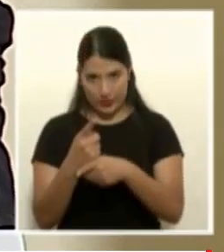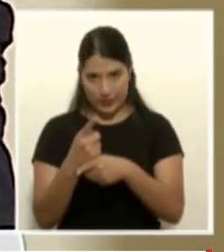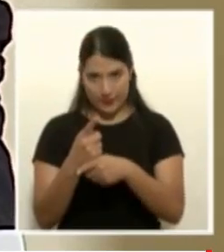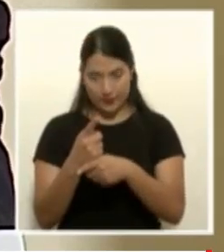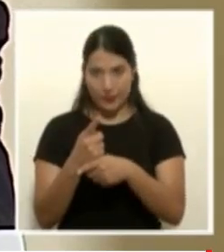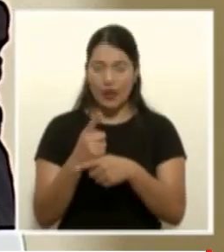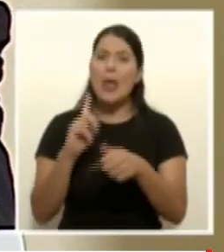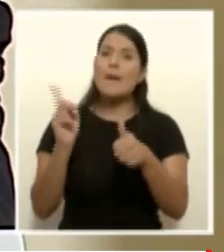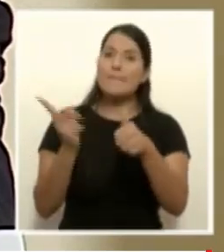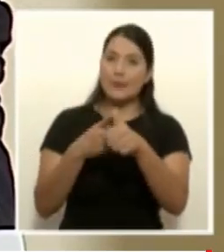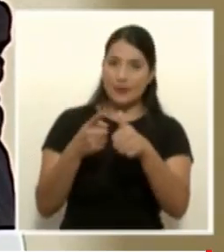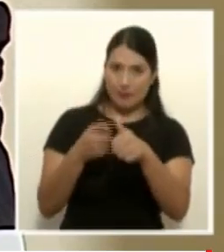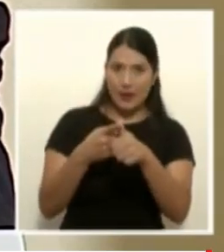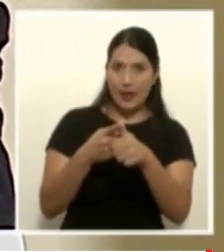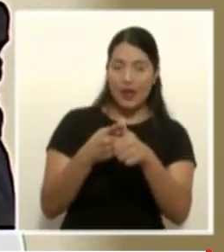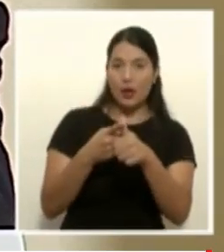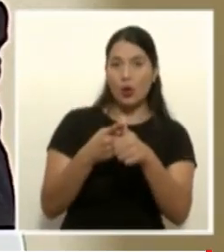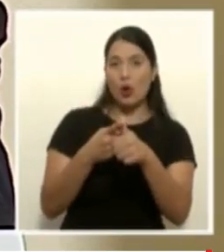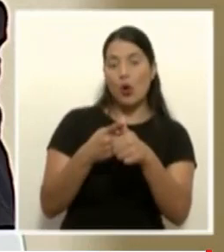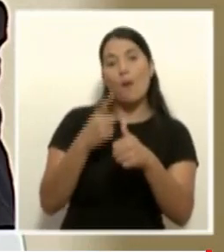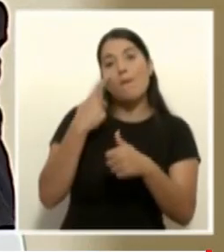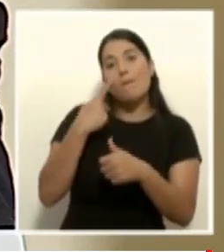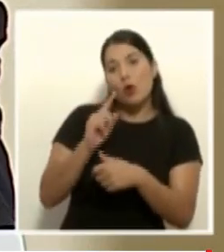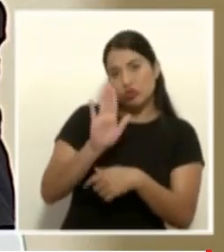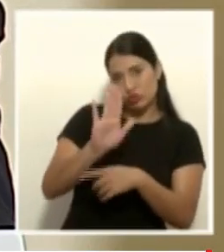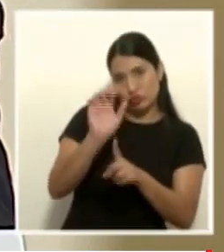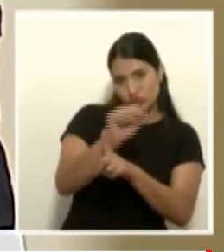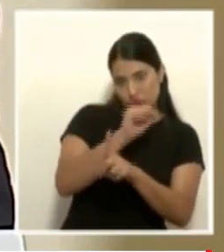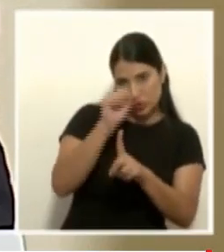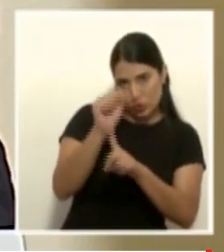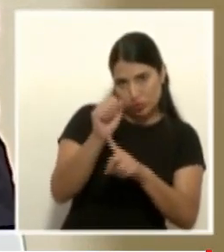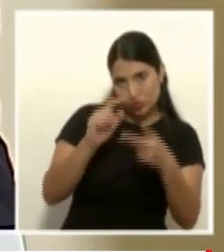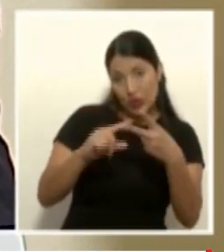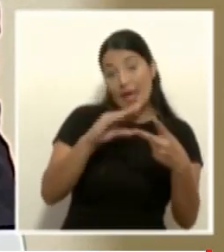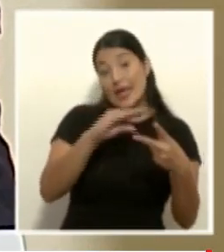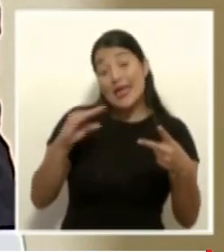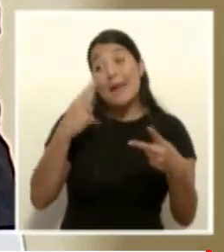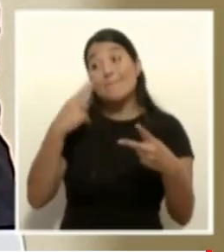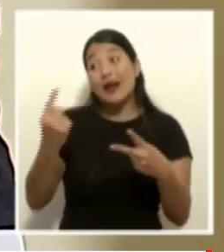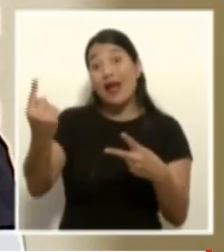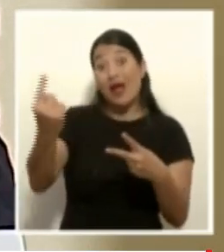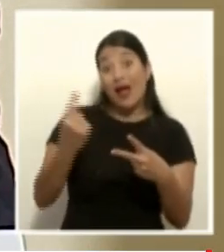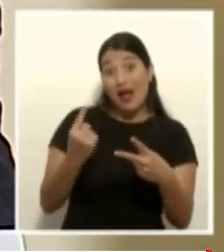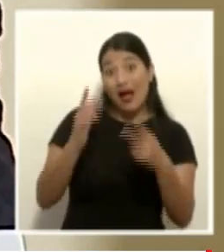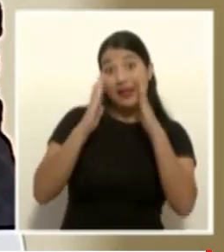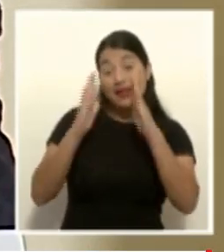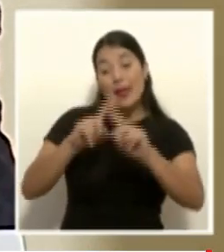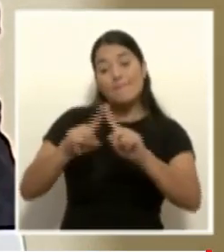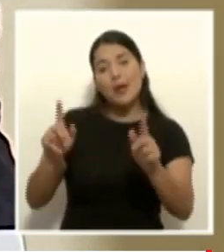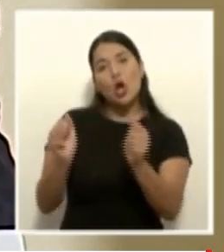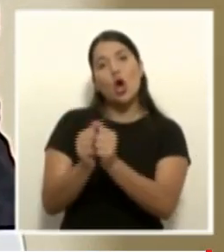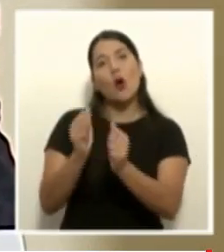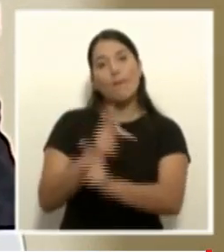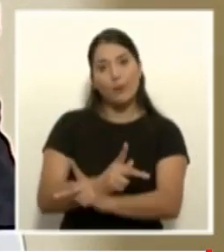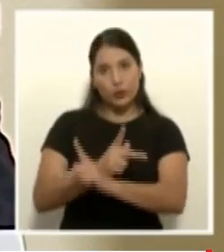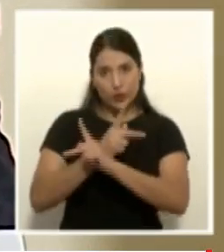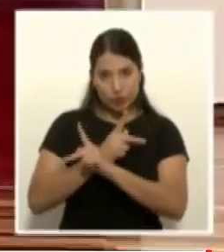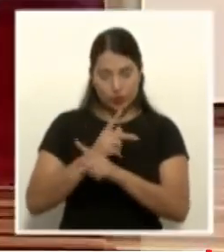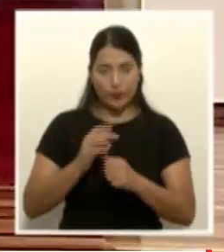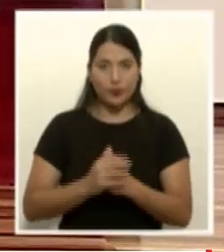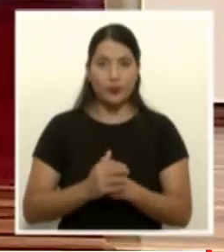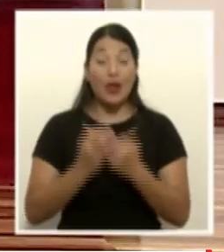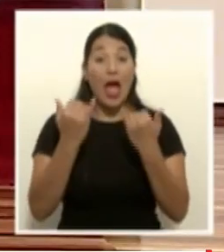por el caso que usted tiene, y segundo, con la protección que debe tener el equipo médico. Vamos a continuar